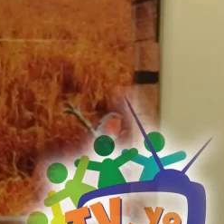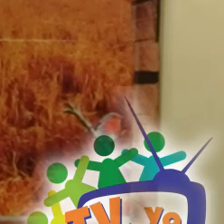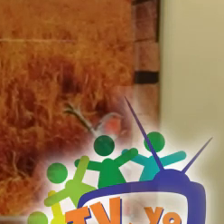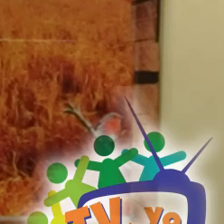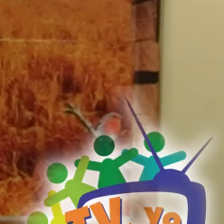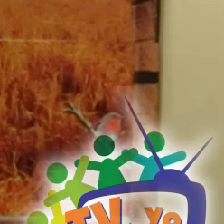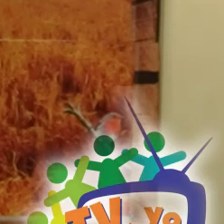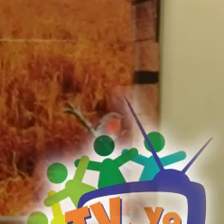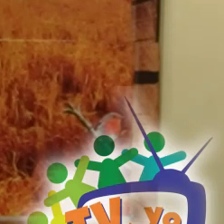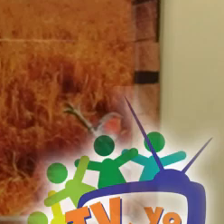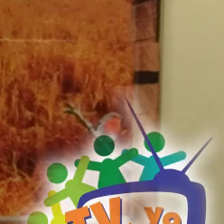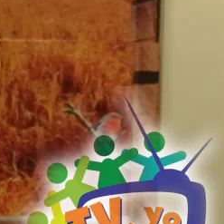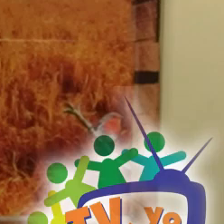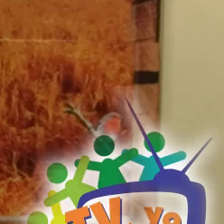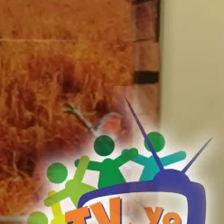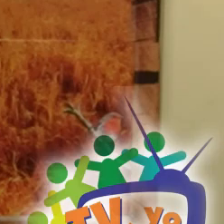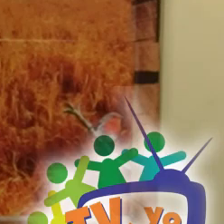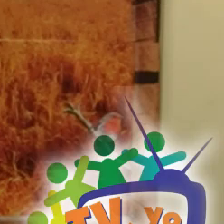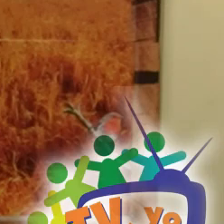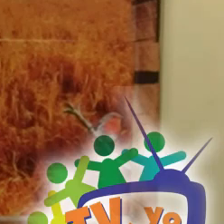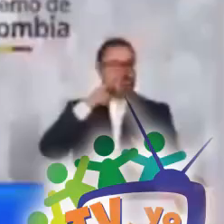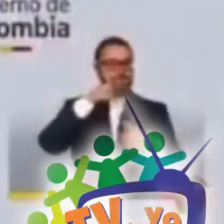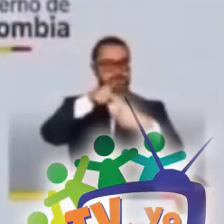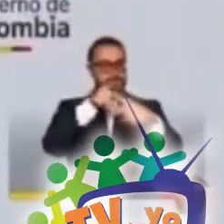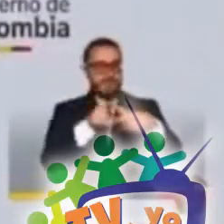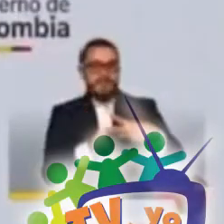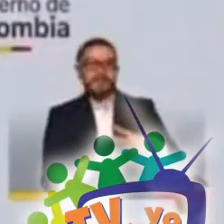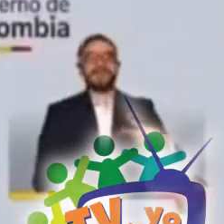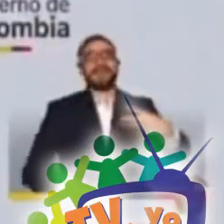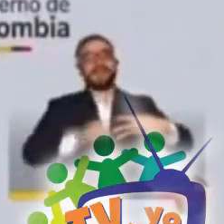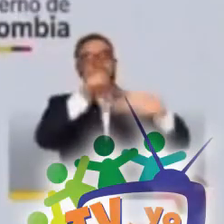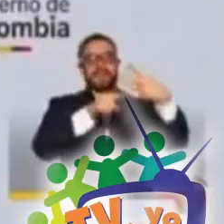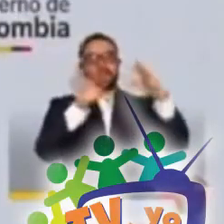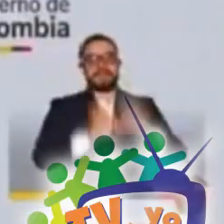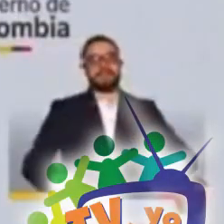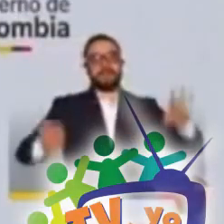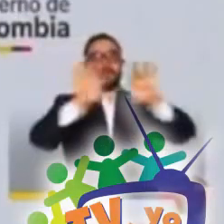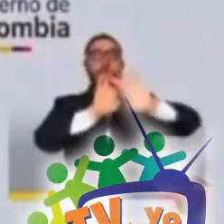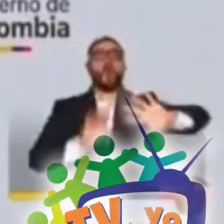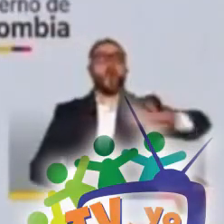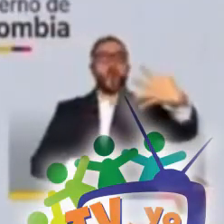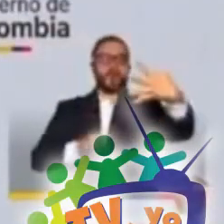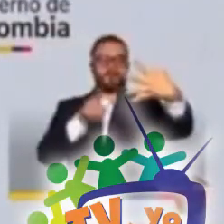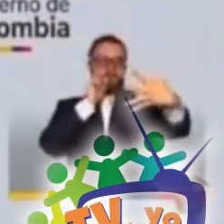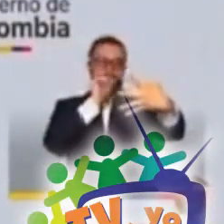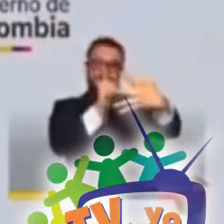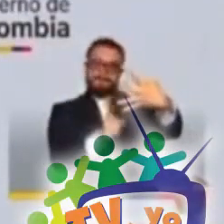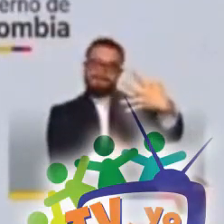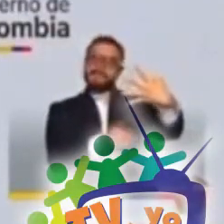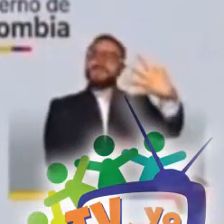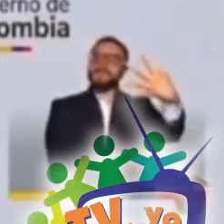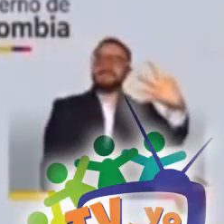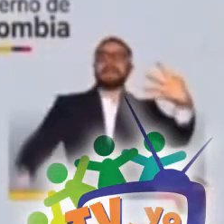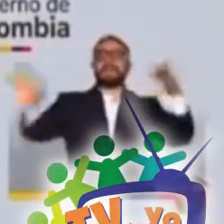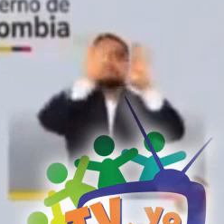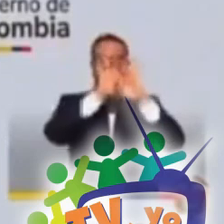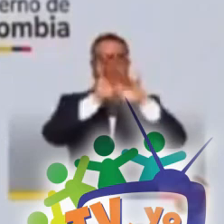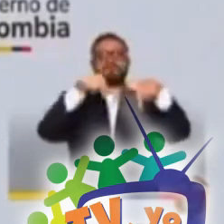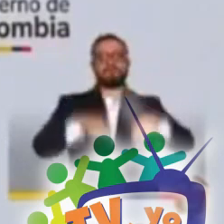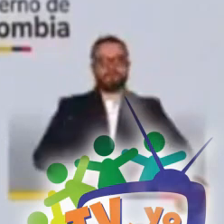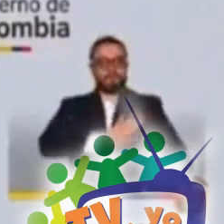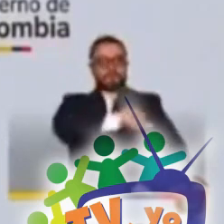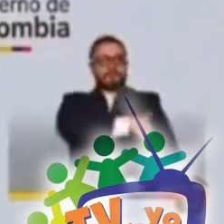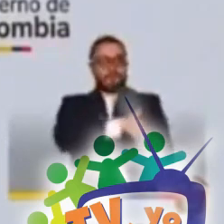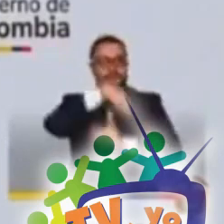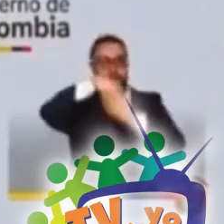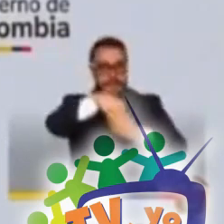del Interior, doctor Juan Fernando Cristo. Que vamos a tener cuatro propósitos fundamentales que vamos a tener en la cartera del